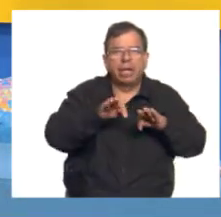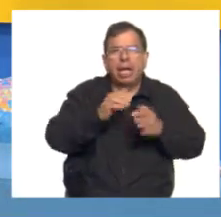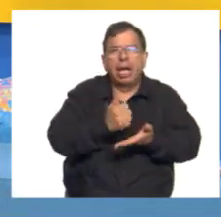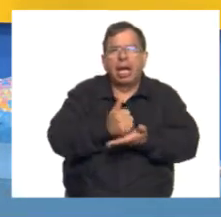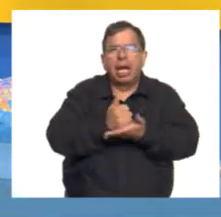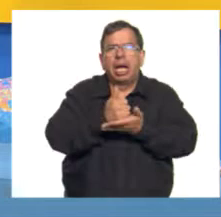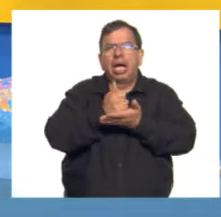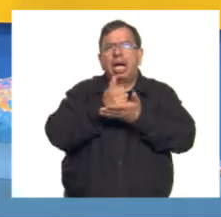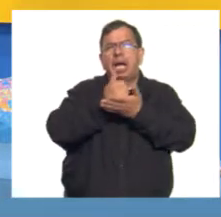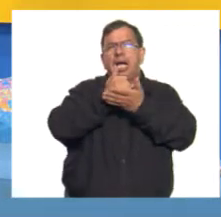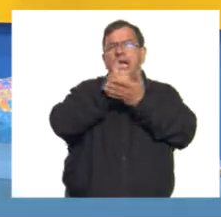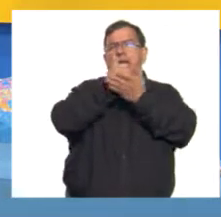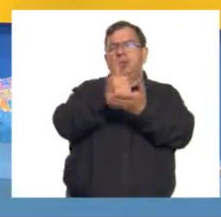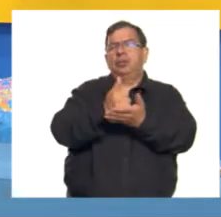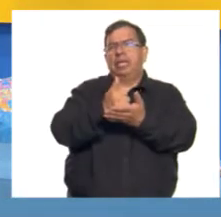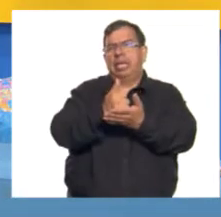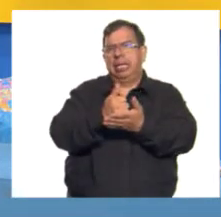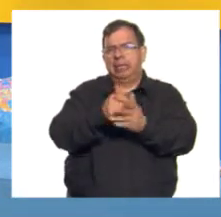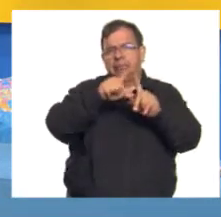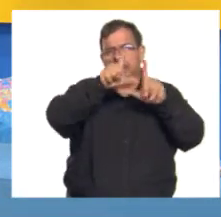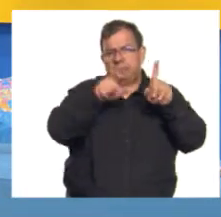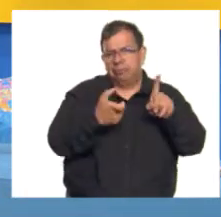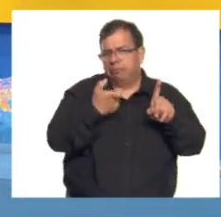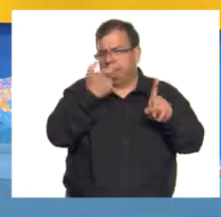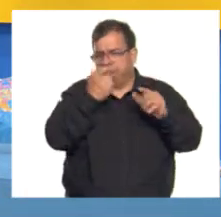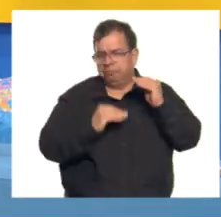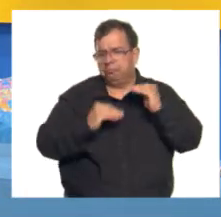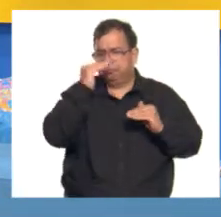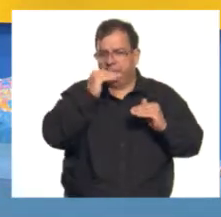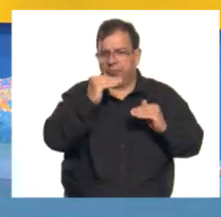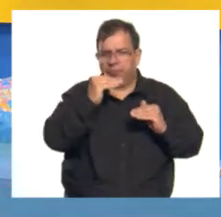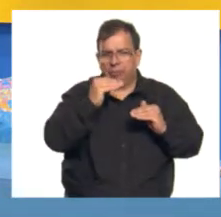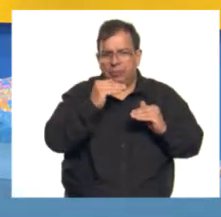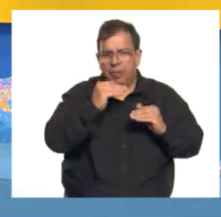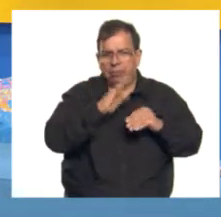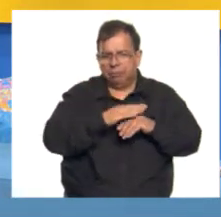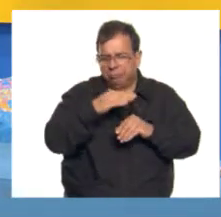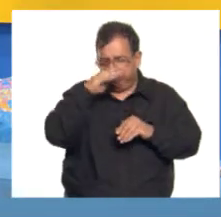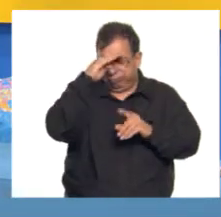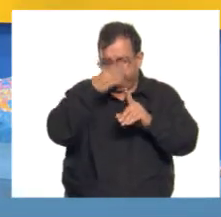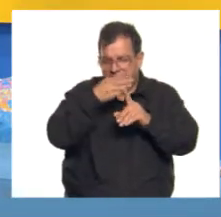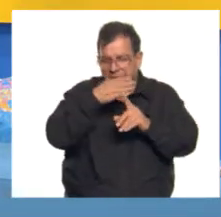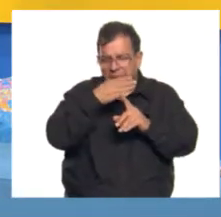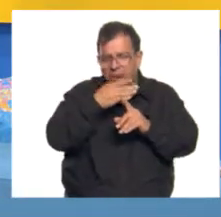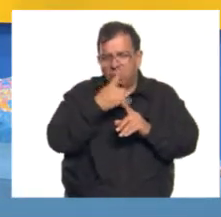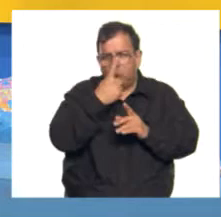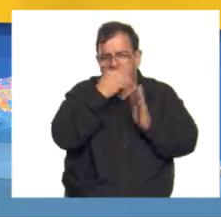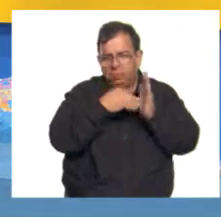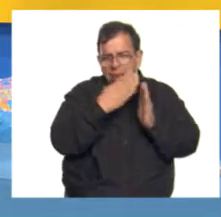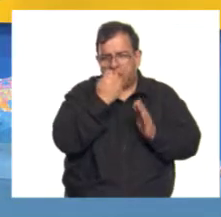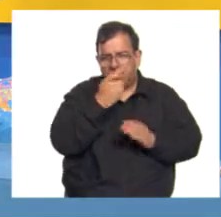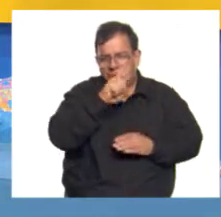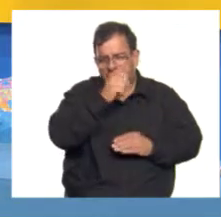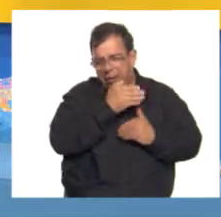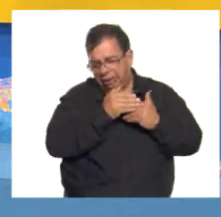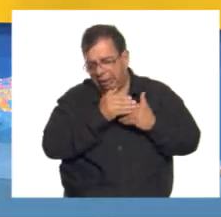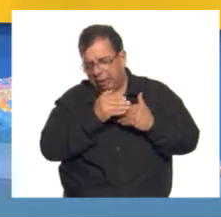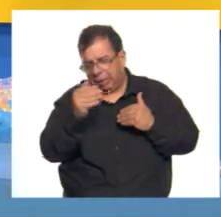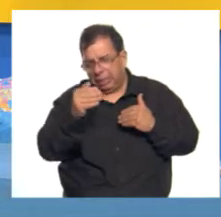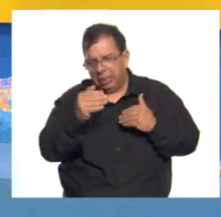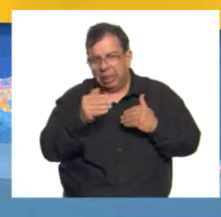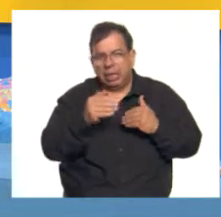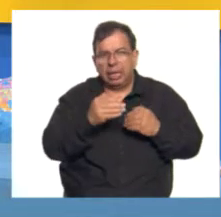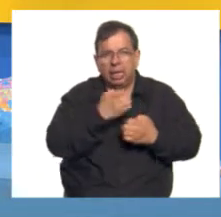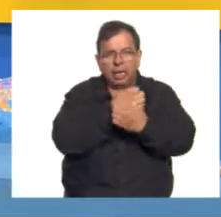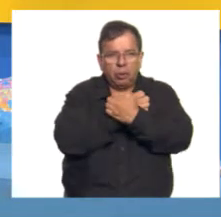país a alcanzar esa autonomía económica. Con este objetivo en mente, durante los años 20 empezó a ampliarse el alcance de la